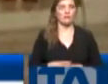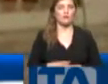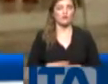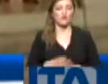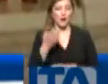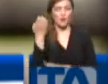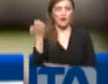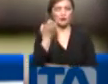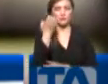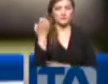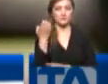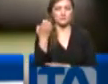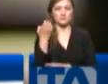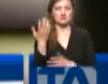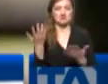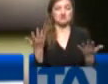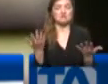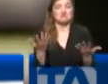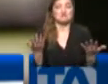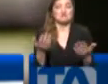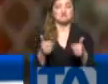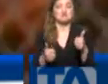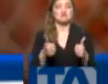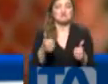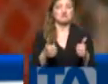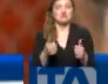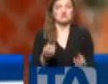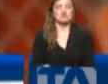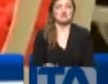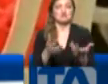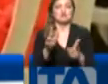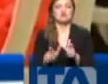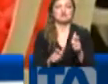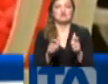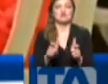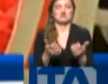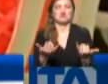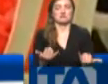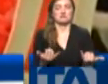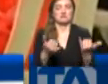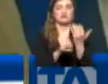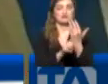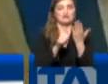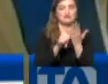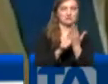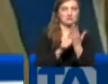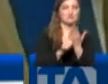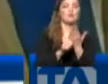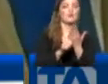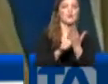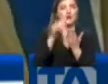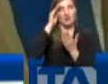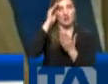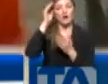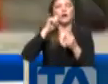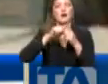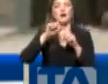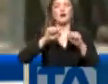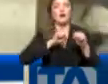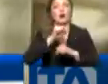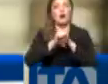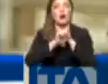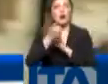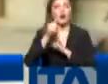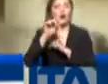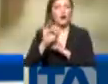excepción, no se tiene un registro certero de cuál es la población carcelaria actual. Desde el Ministerio del Interior se informó que hasta mayo de este año